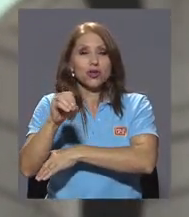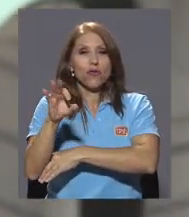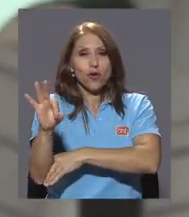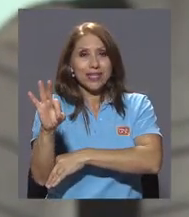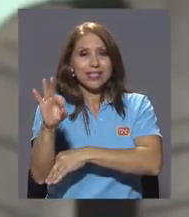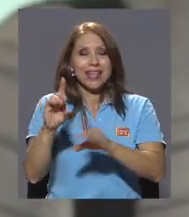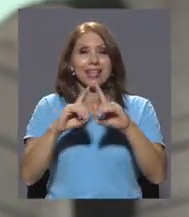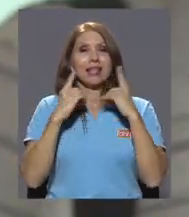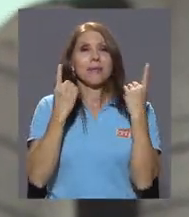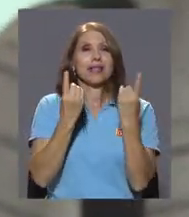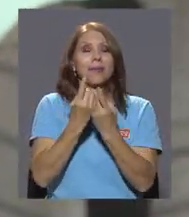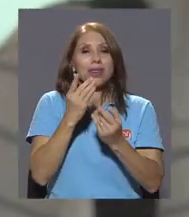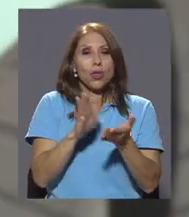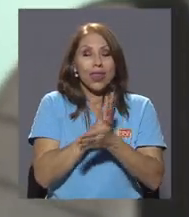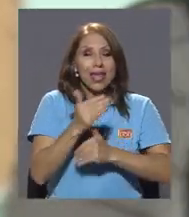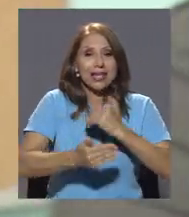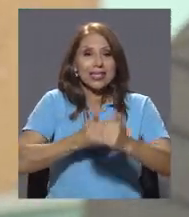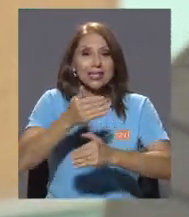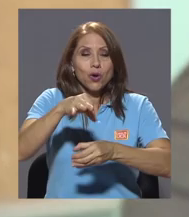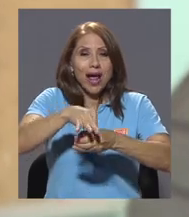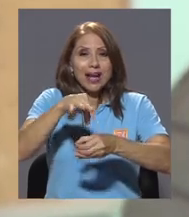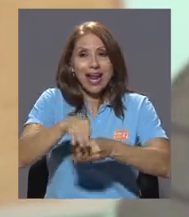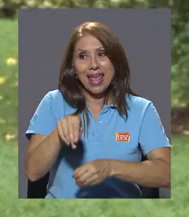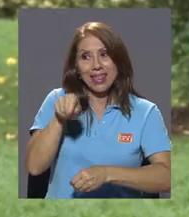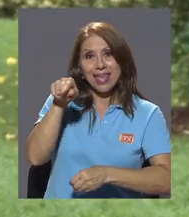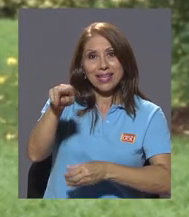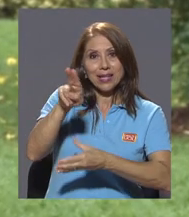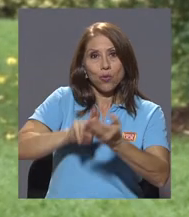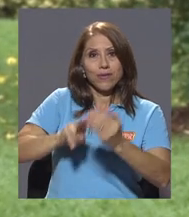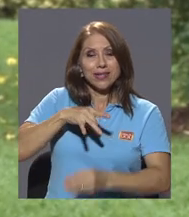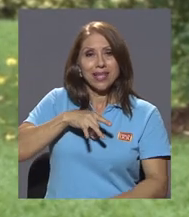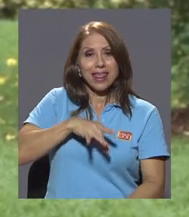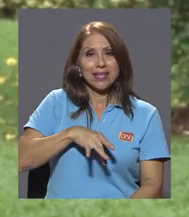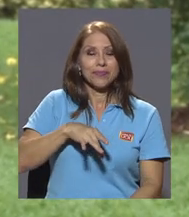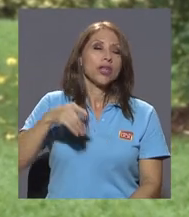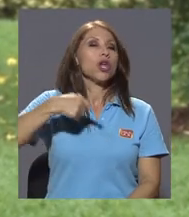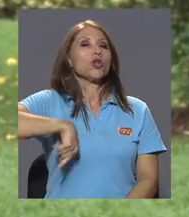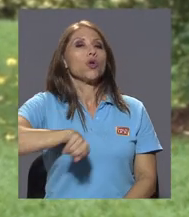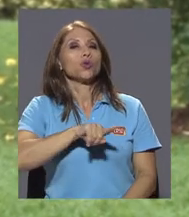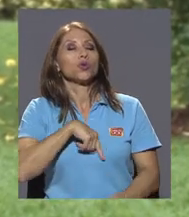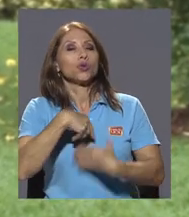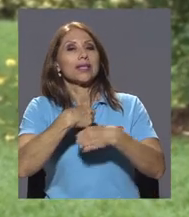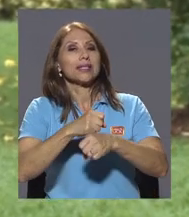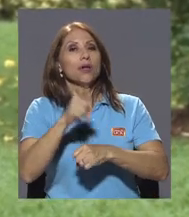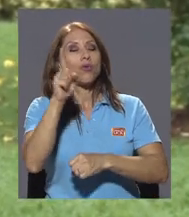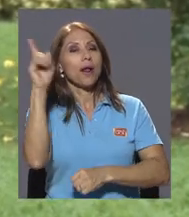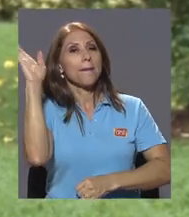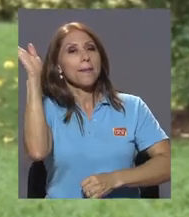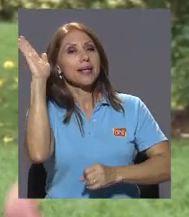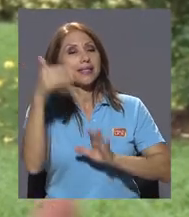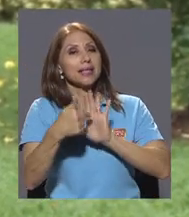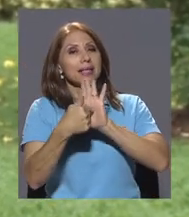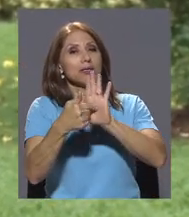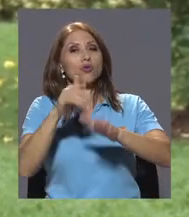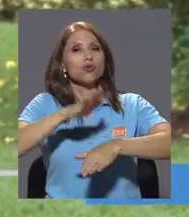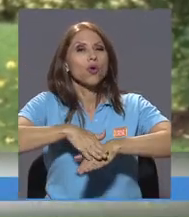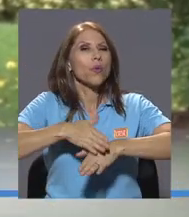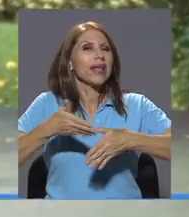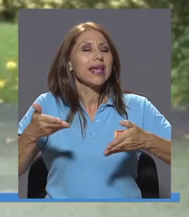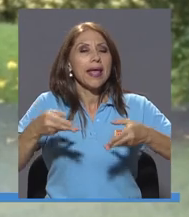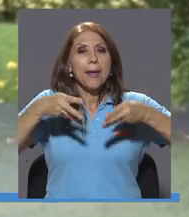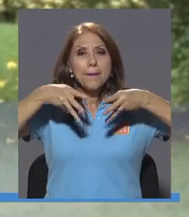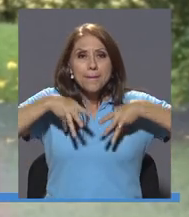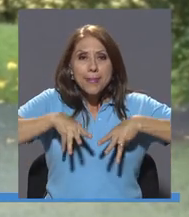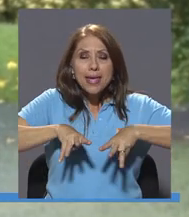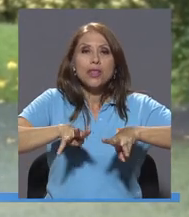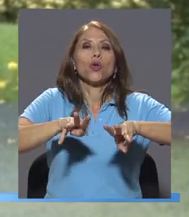esta universidad. Nosotros vamos a realizar una presentación sobre los métodos de extensión